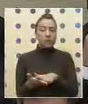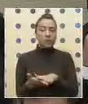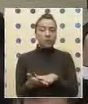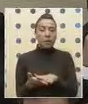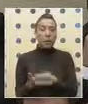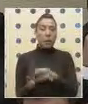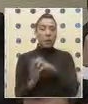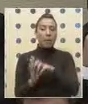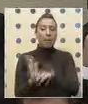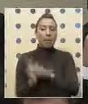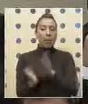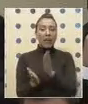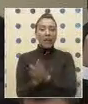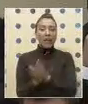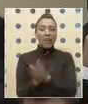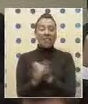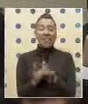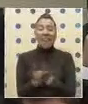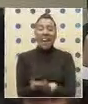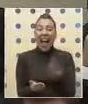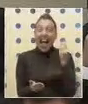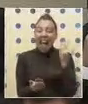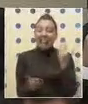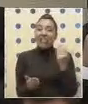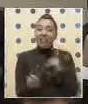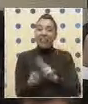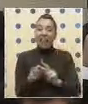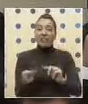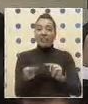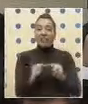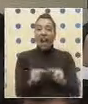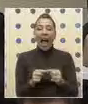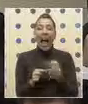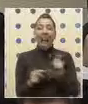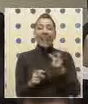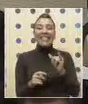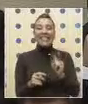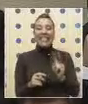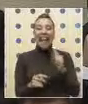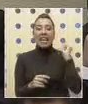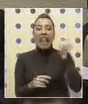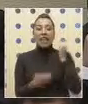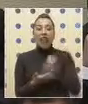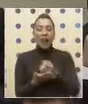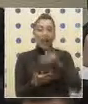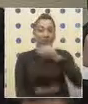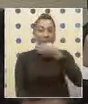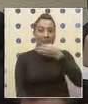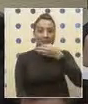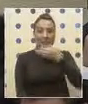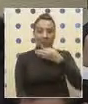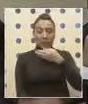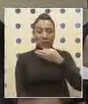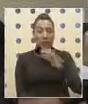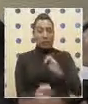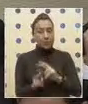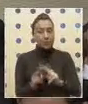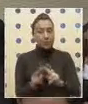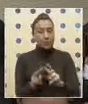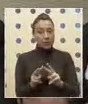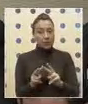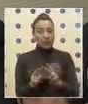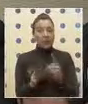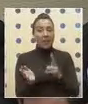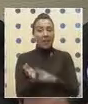de un proyecto que debió haber estado con antelación puesto en la discusión, la Agencia Nacional de Medicamentos, la implementación de